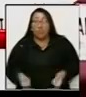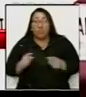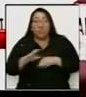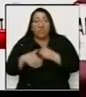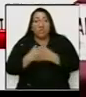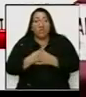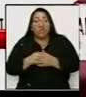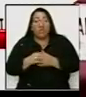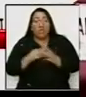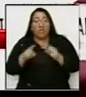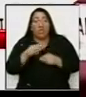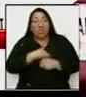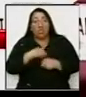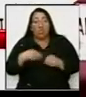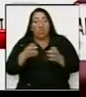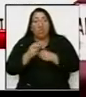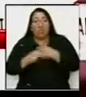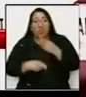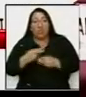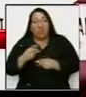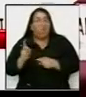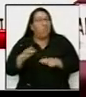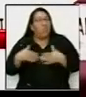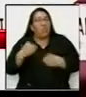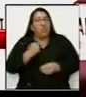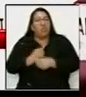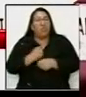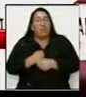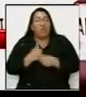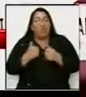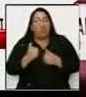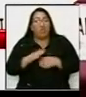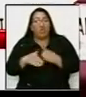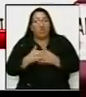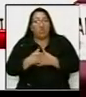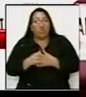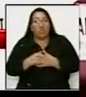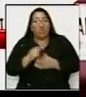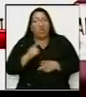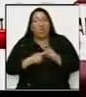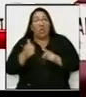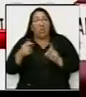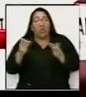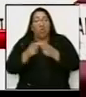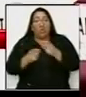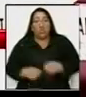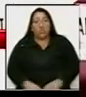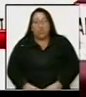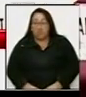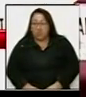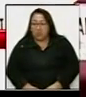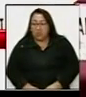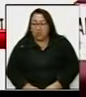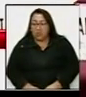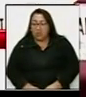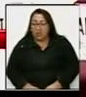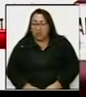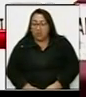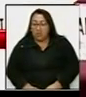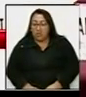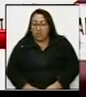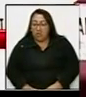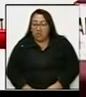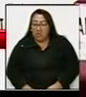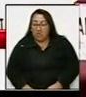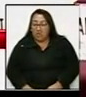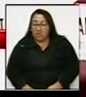de los miembros, la Junta Nacional no podría funcionar adecuadamente. Creo que otros colegas han hecho referencia